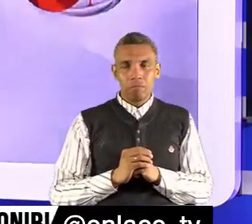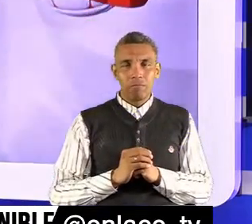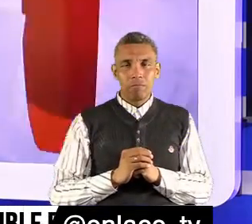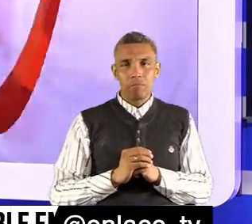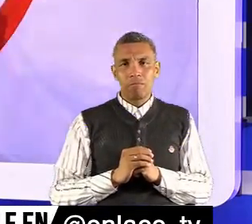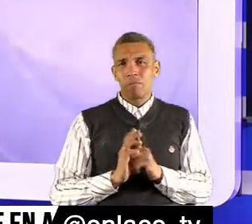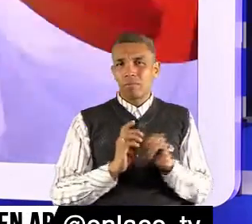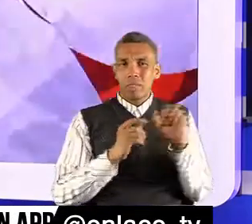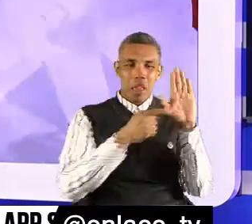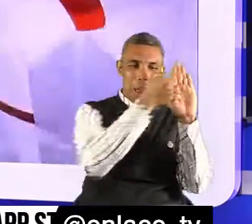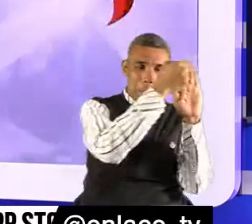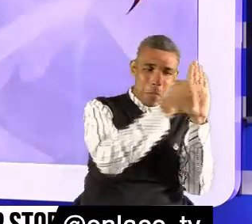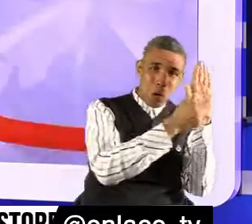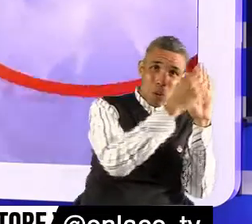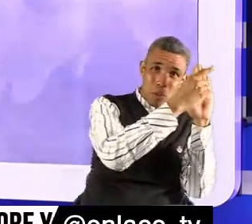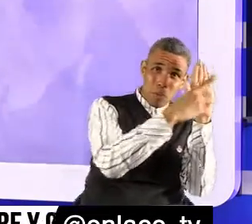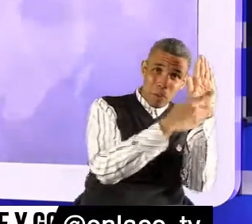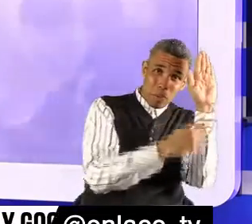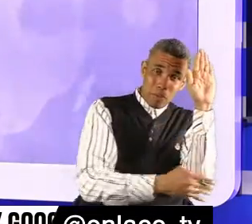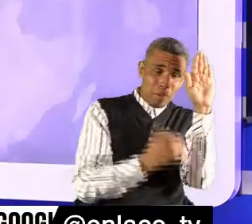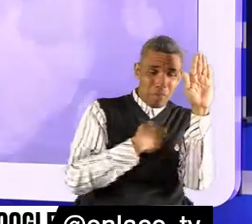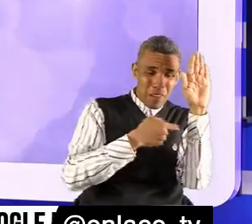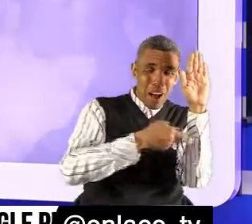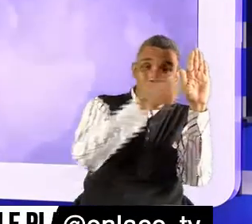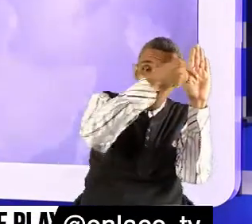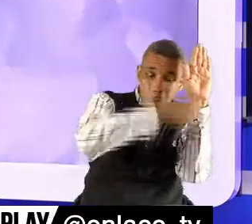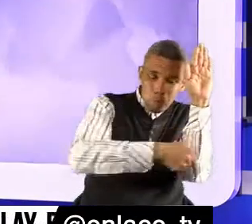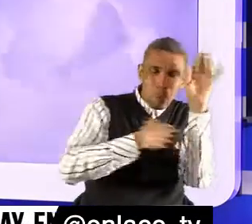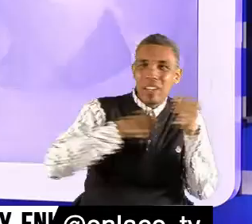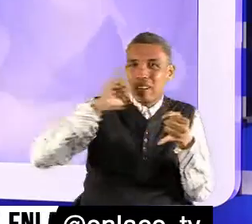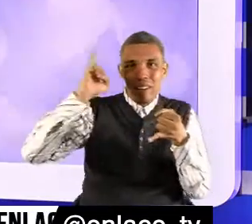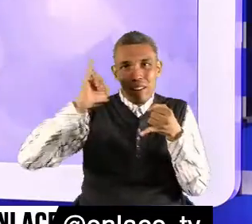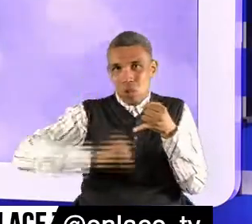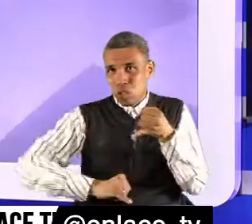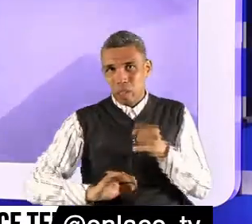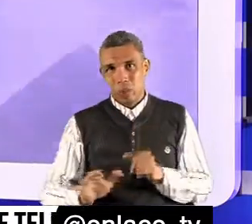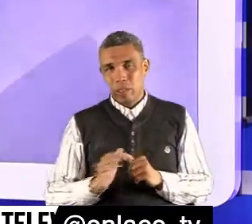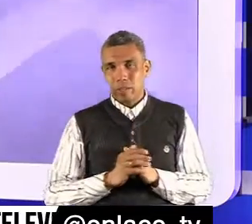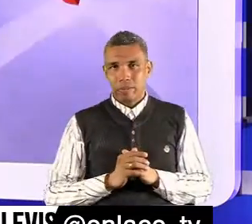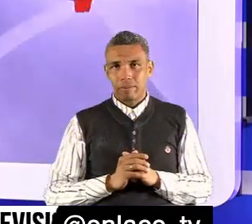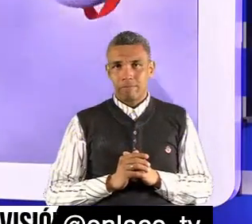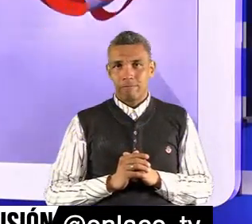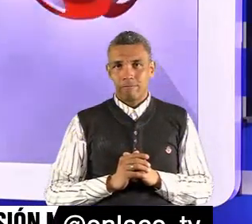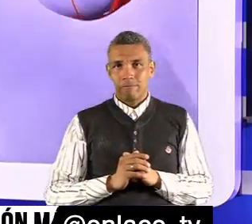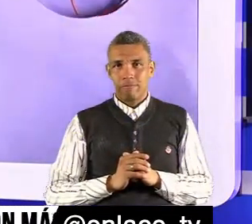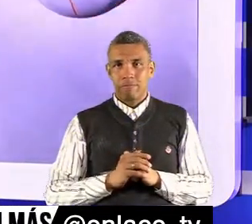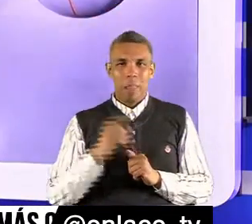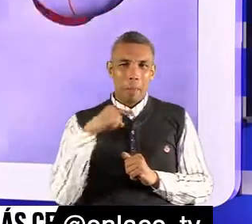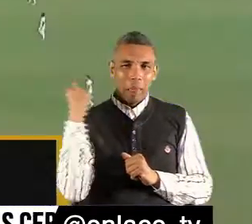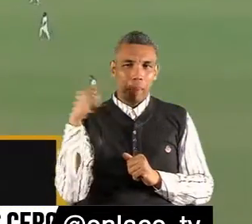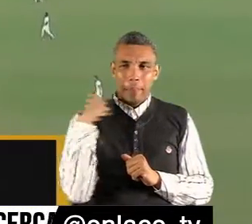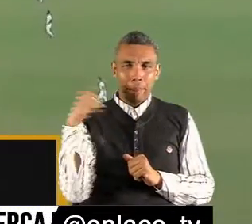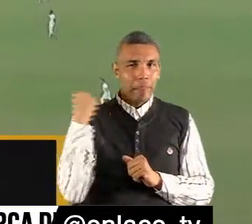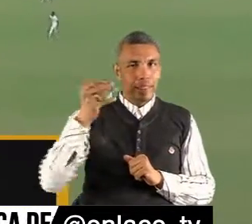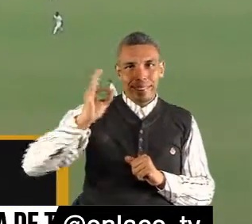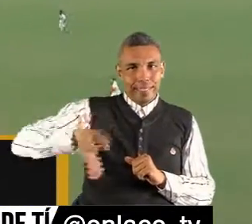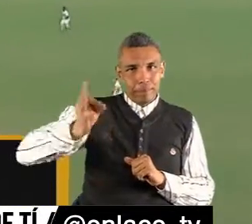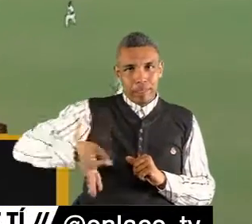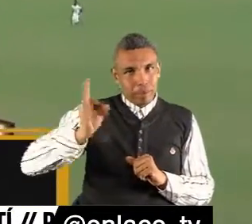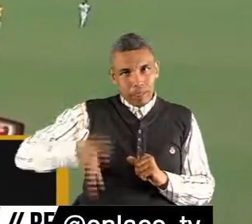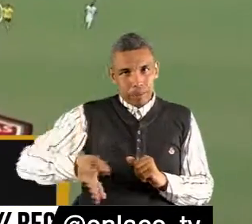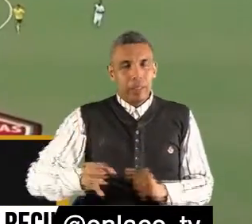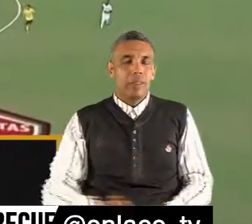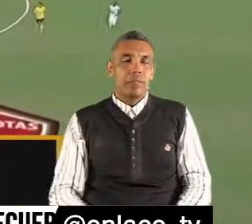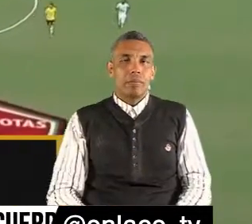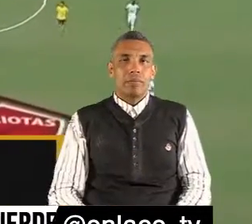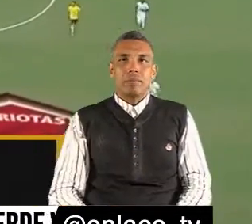unidades solamente y nada que levanta. No sabe ganar en Barranca Bermeja desde el año 2015. Con solo